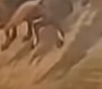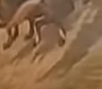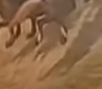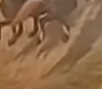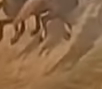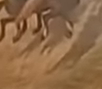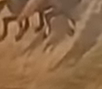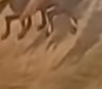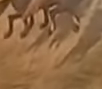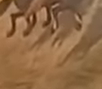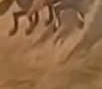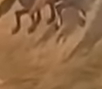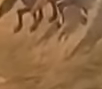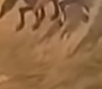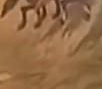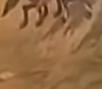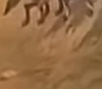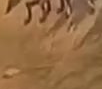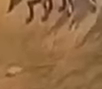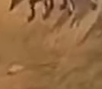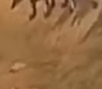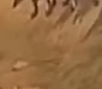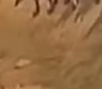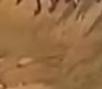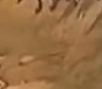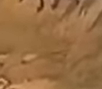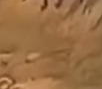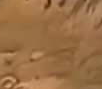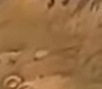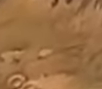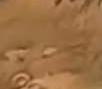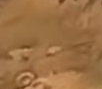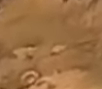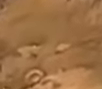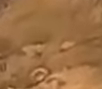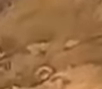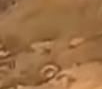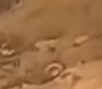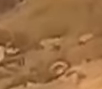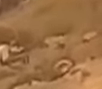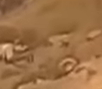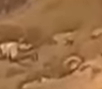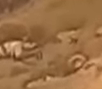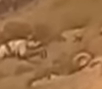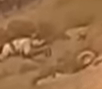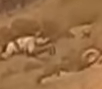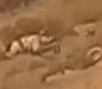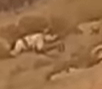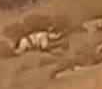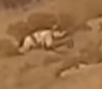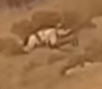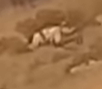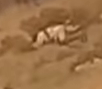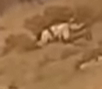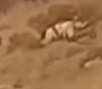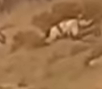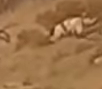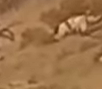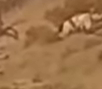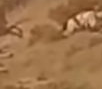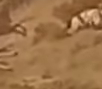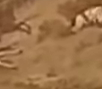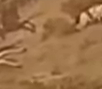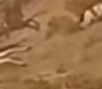presidente constitucional Nicolás Maduro firmó 6 decretos para la protección y defensa de la Guayana Esequiba. Recordemos que